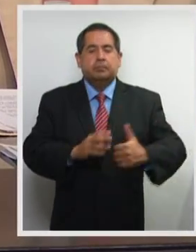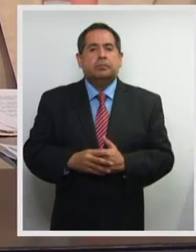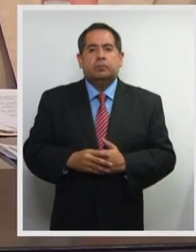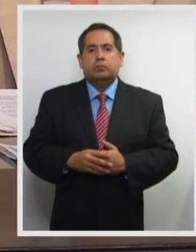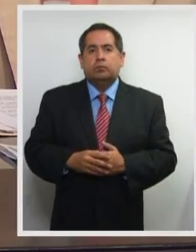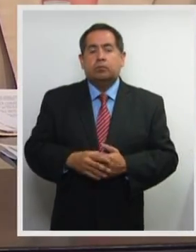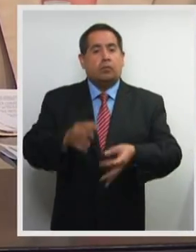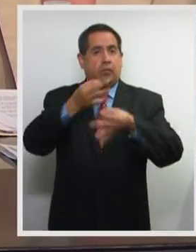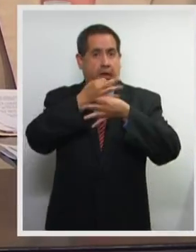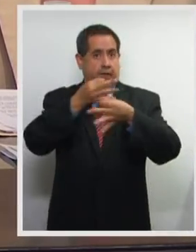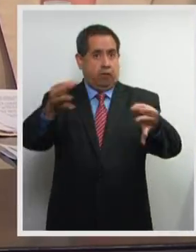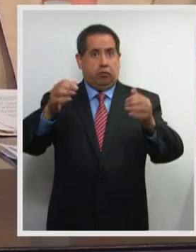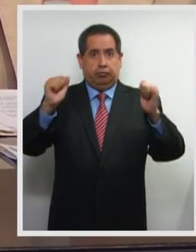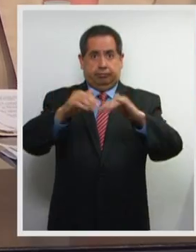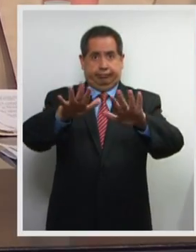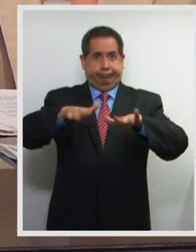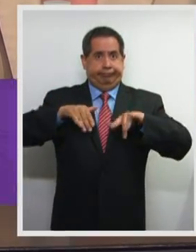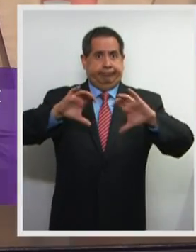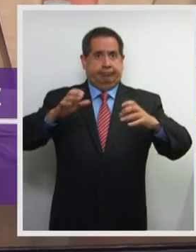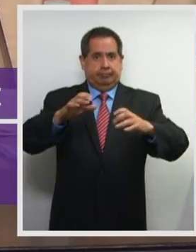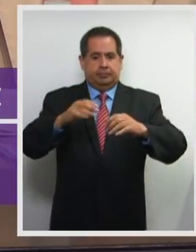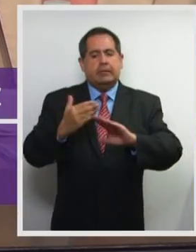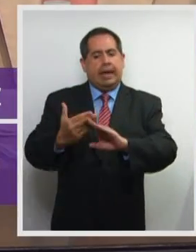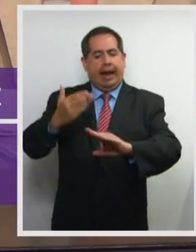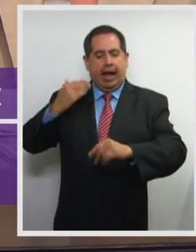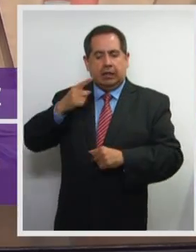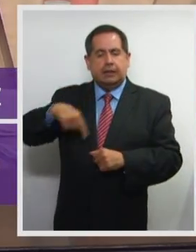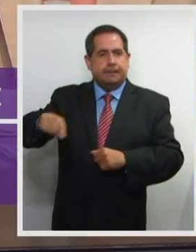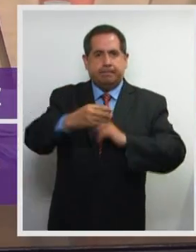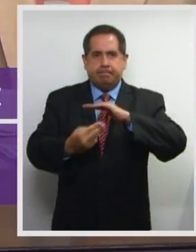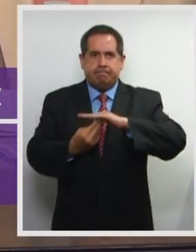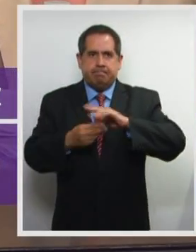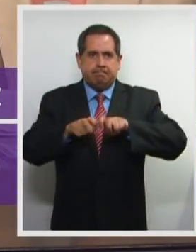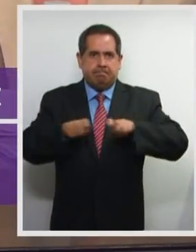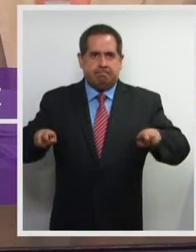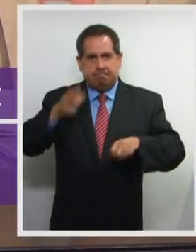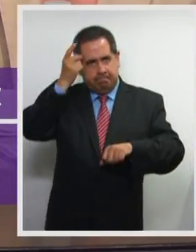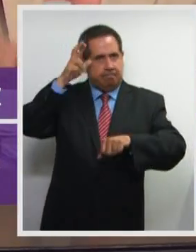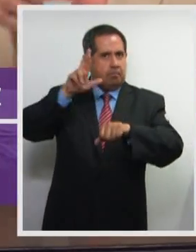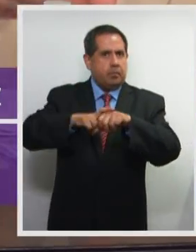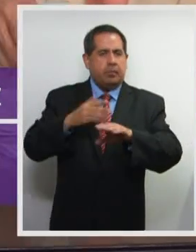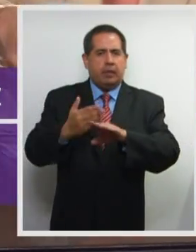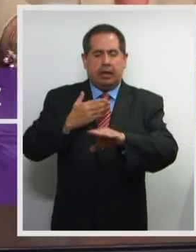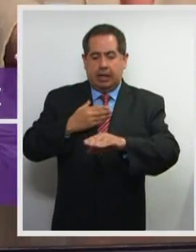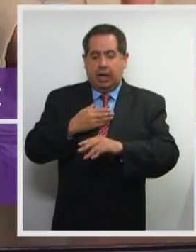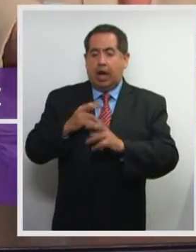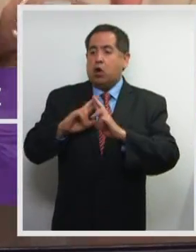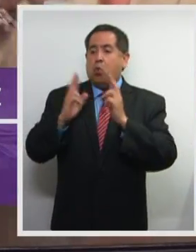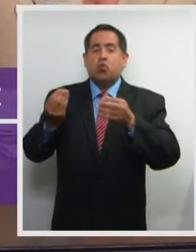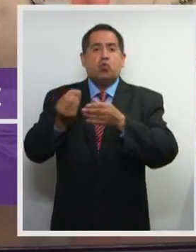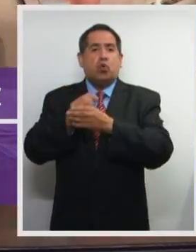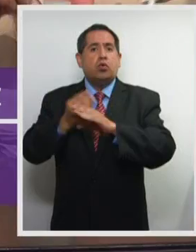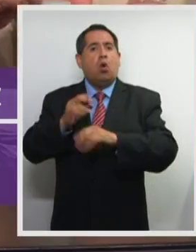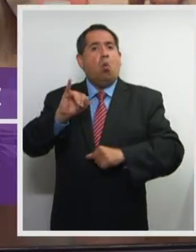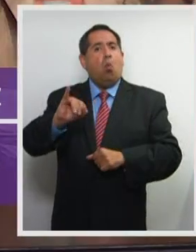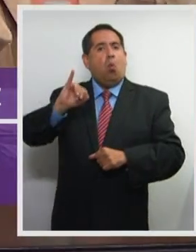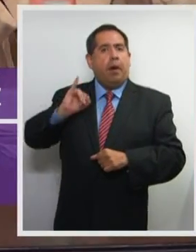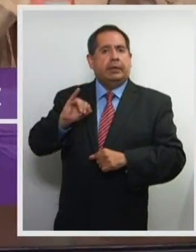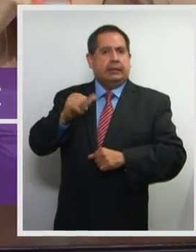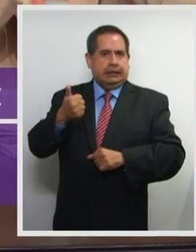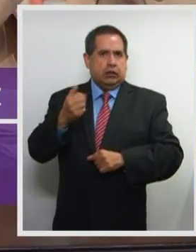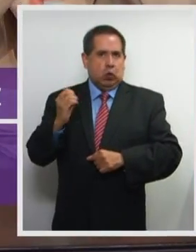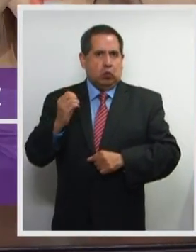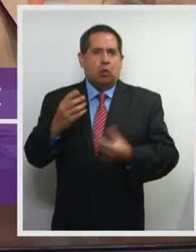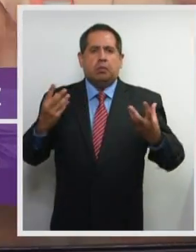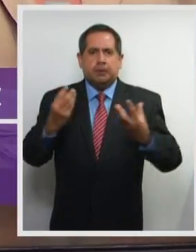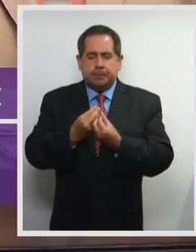Informo a esta Asamblea que conforme al acordado por esta mesa directiva en la reunión llevada a cabo el pasado jueves 6 de octubre,